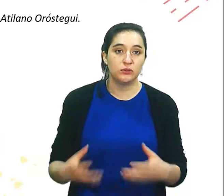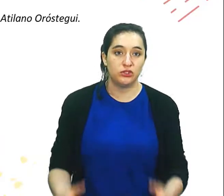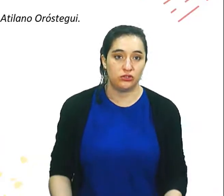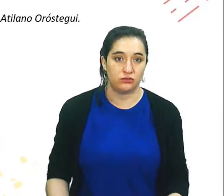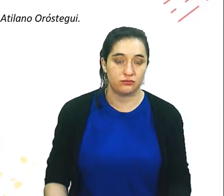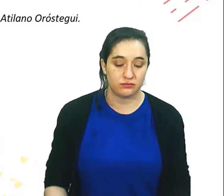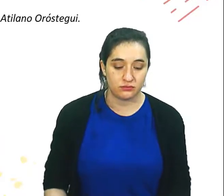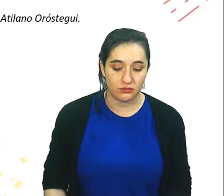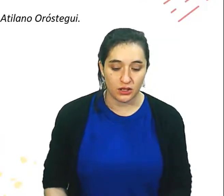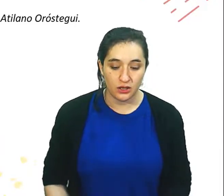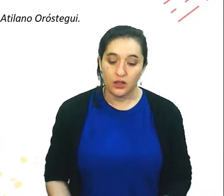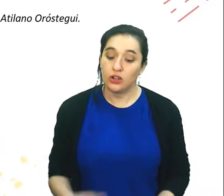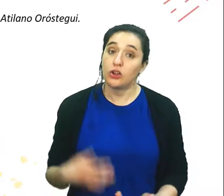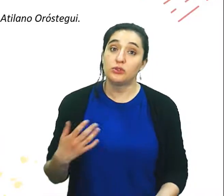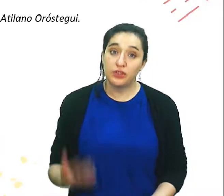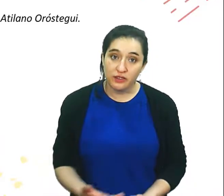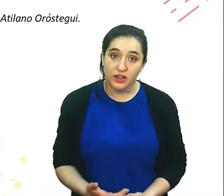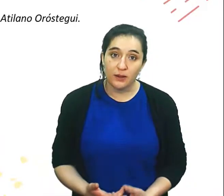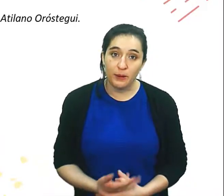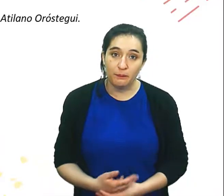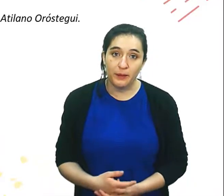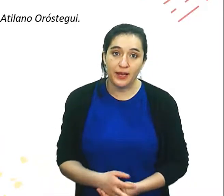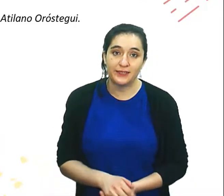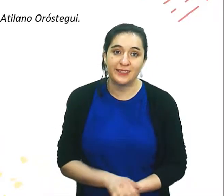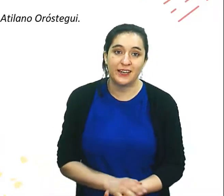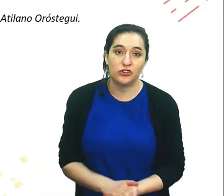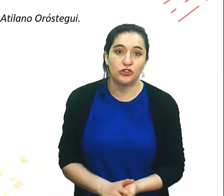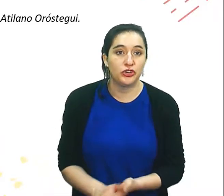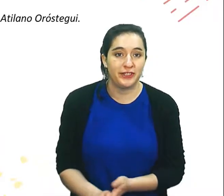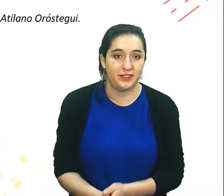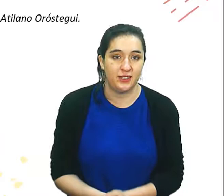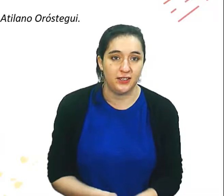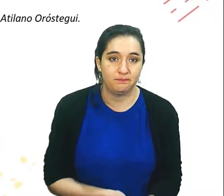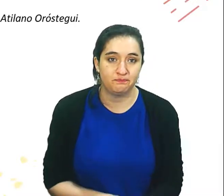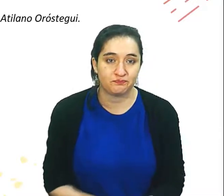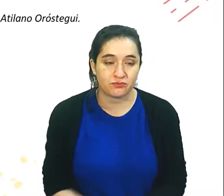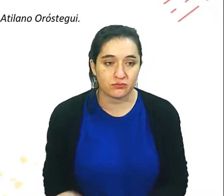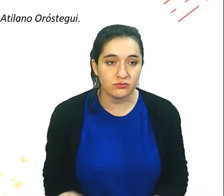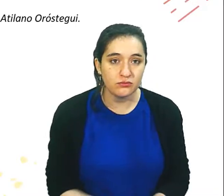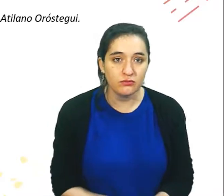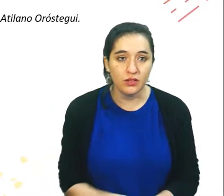irritante sumisión. ¿Cómo se vive en La Pampa? Atilano Oresti.